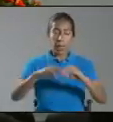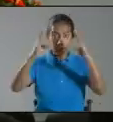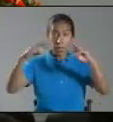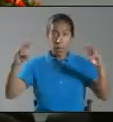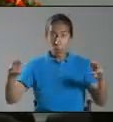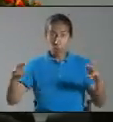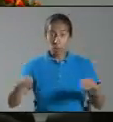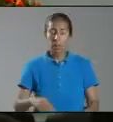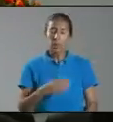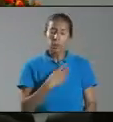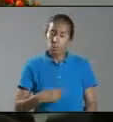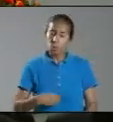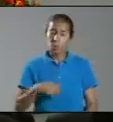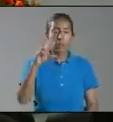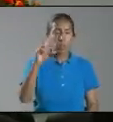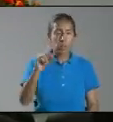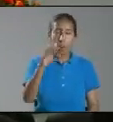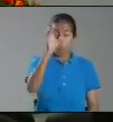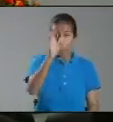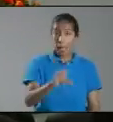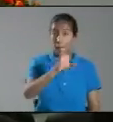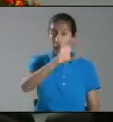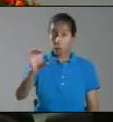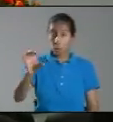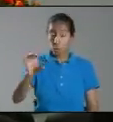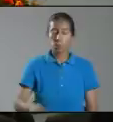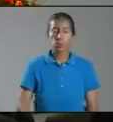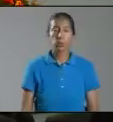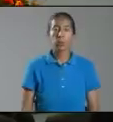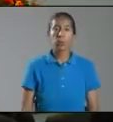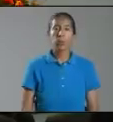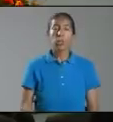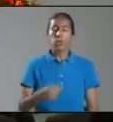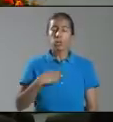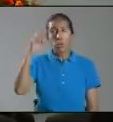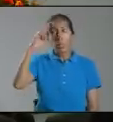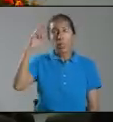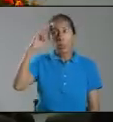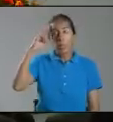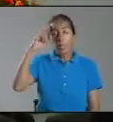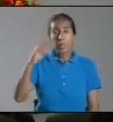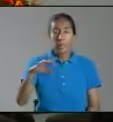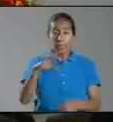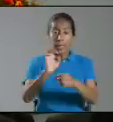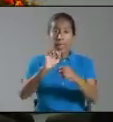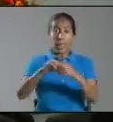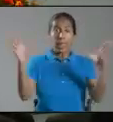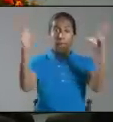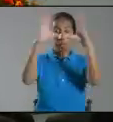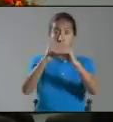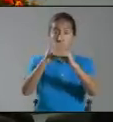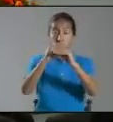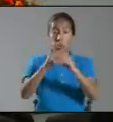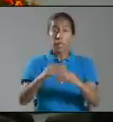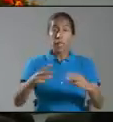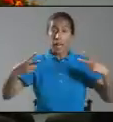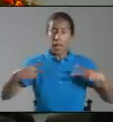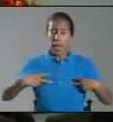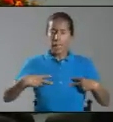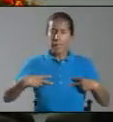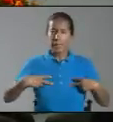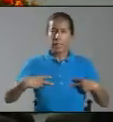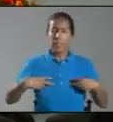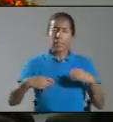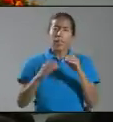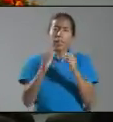que resucitó. Entonces me recordé otro versículo: que puede ser que en la noche haya tribulación y gritos de